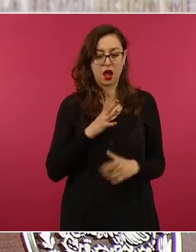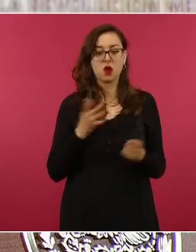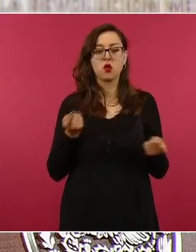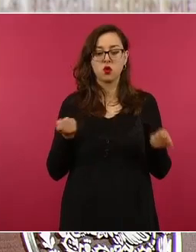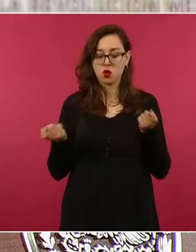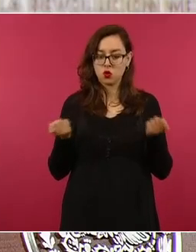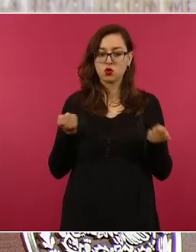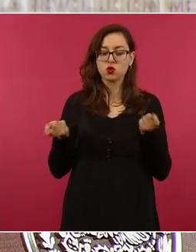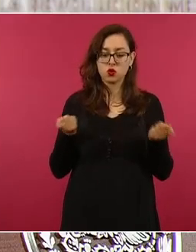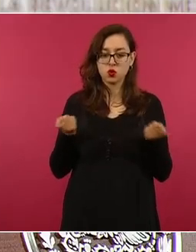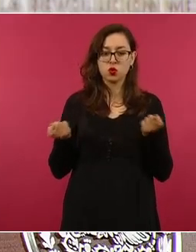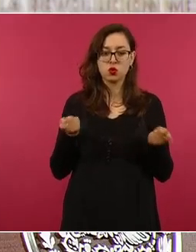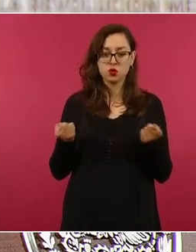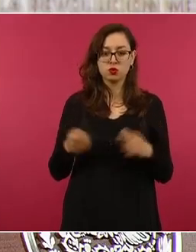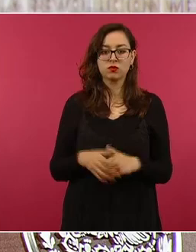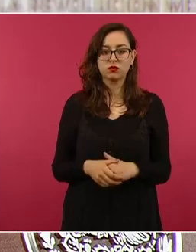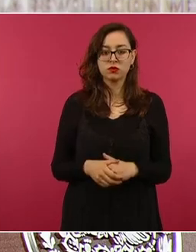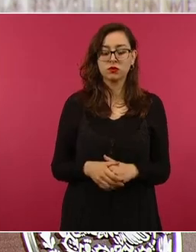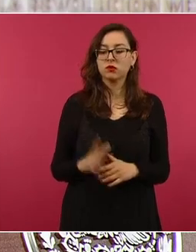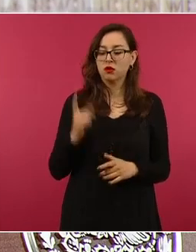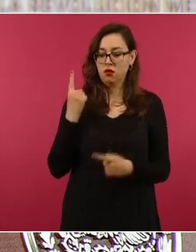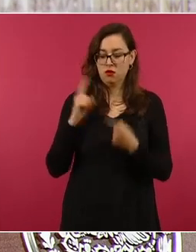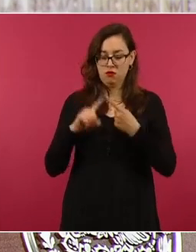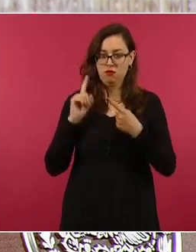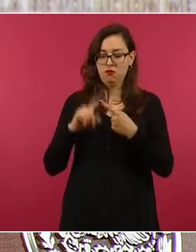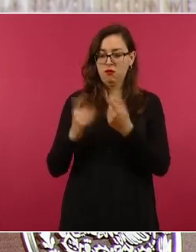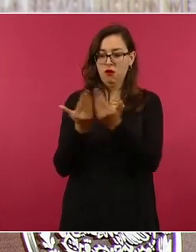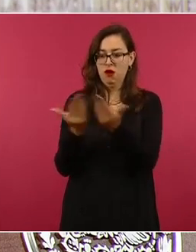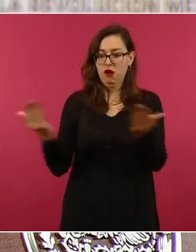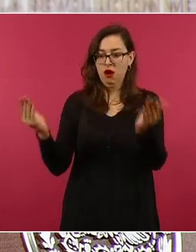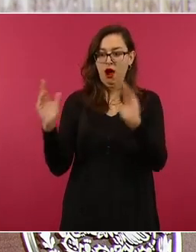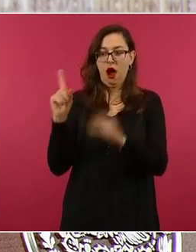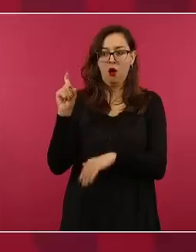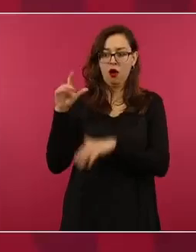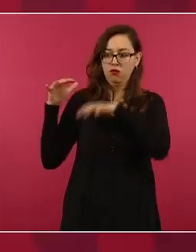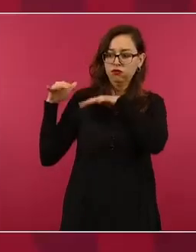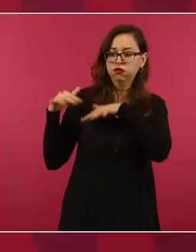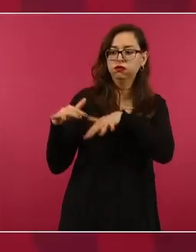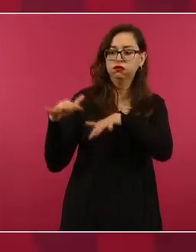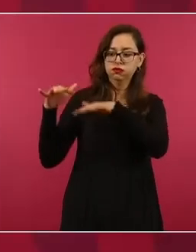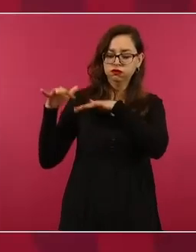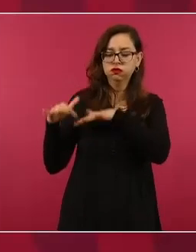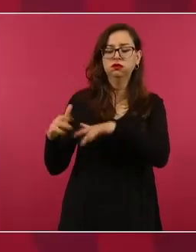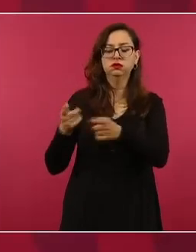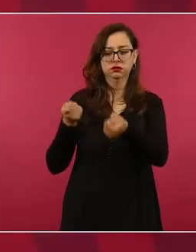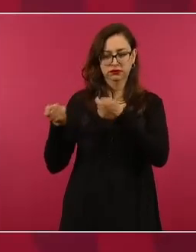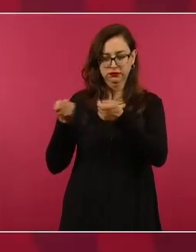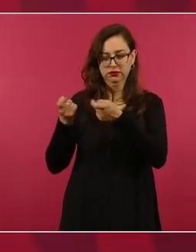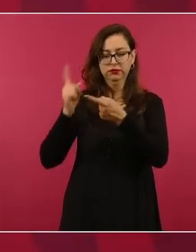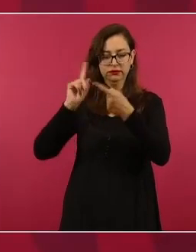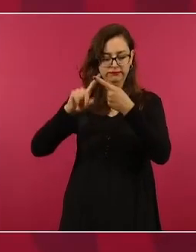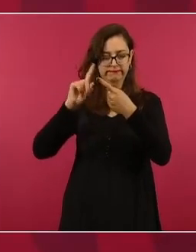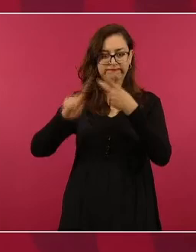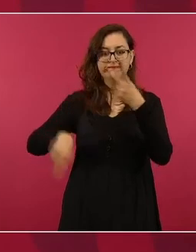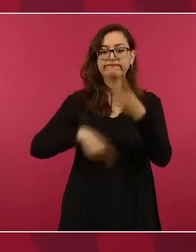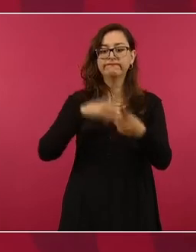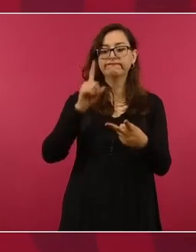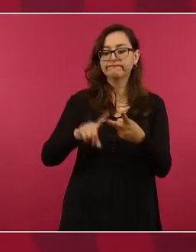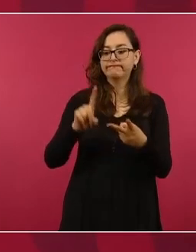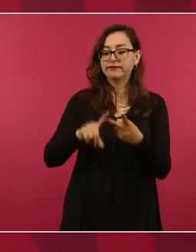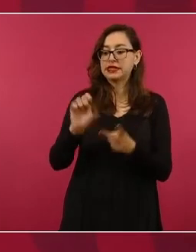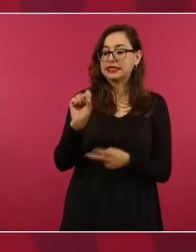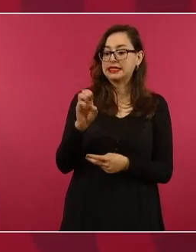trabajo de desasolve que realizó la Secretaría de Marina. Quiero